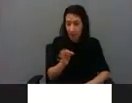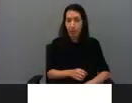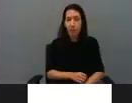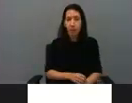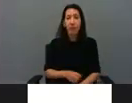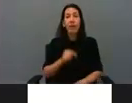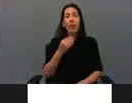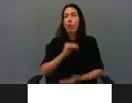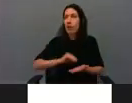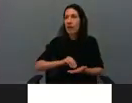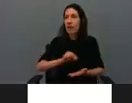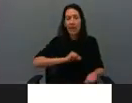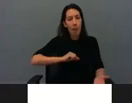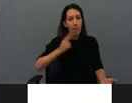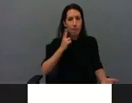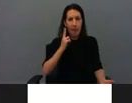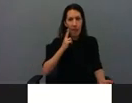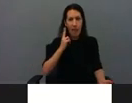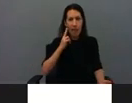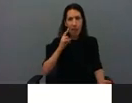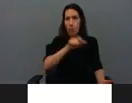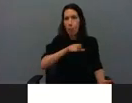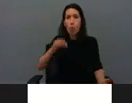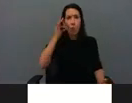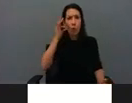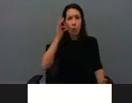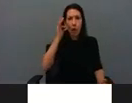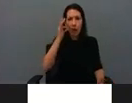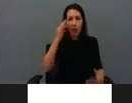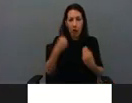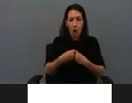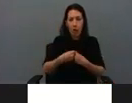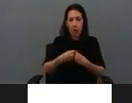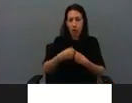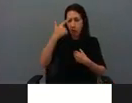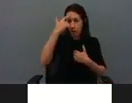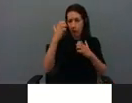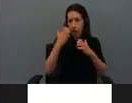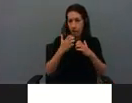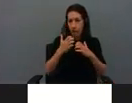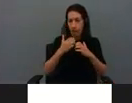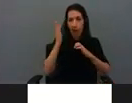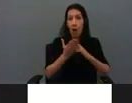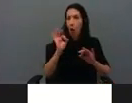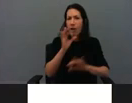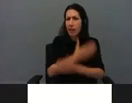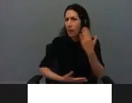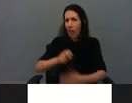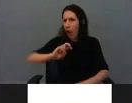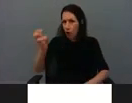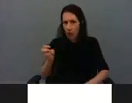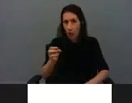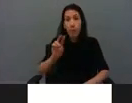veces a que las mujeres con parálisis cerebral o con cualquier otra discapacidad